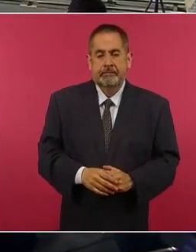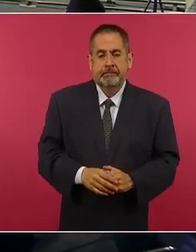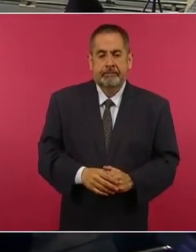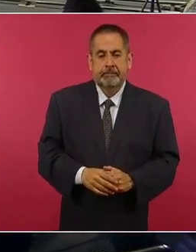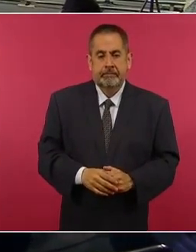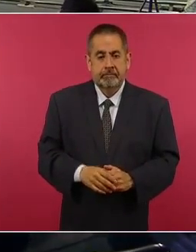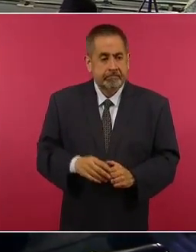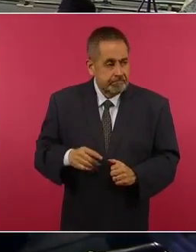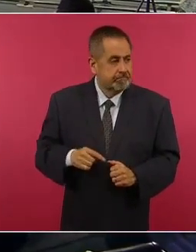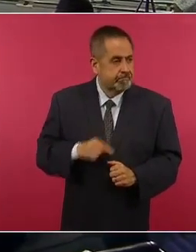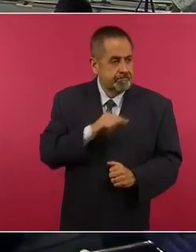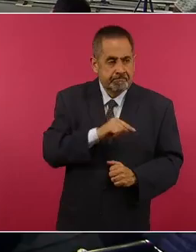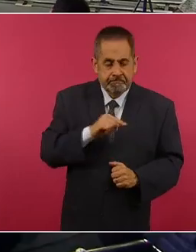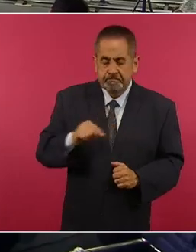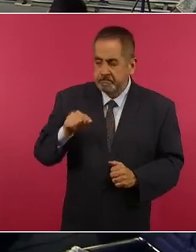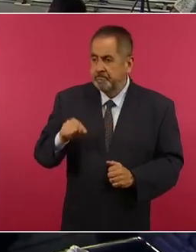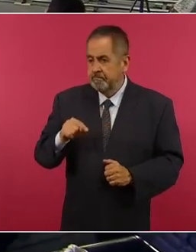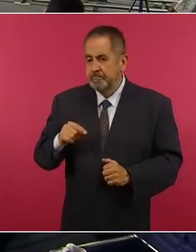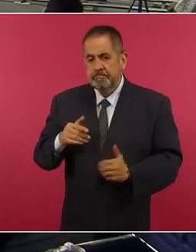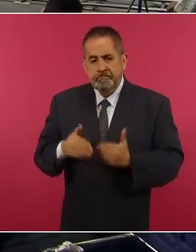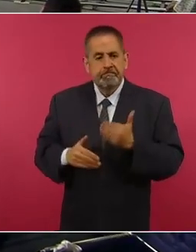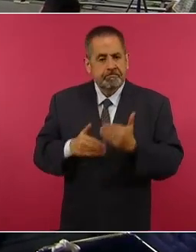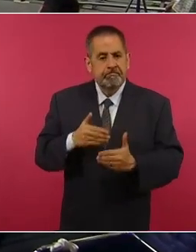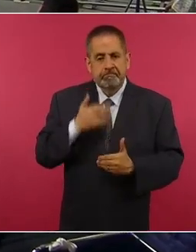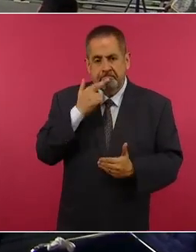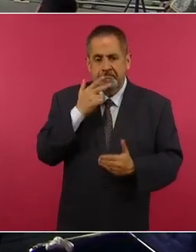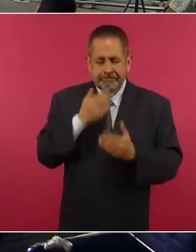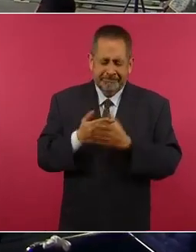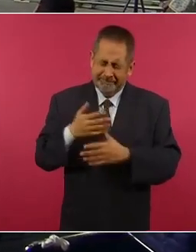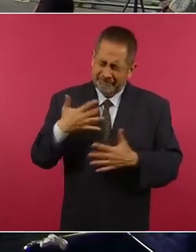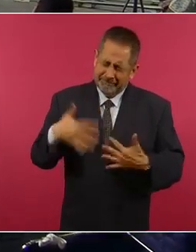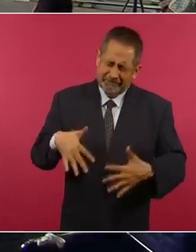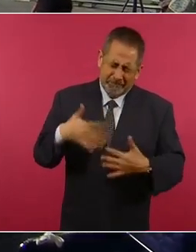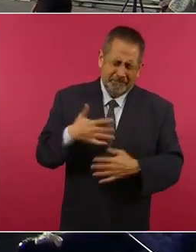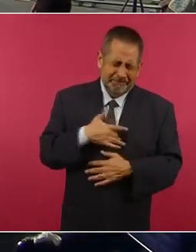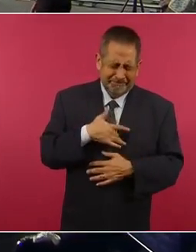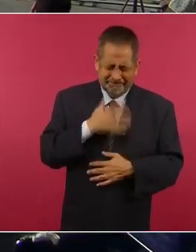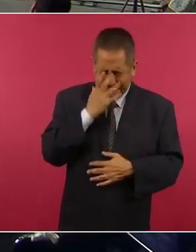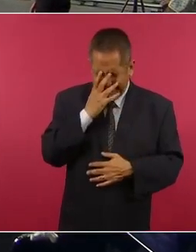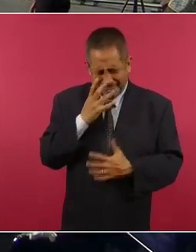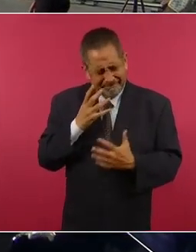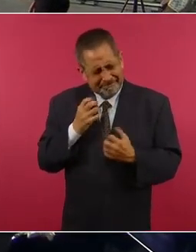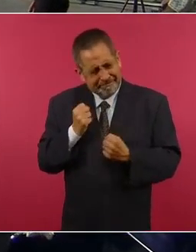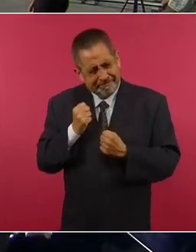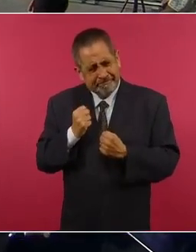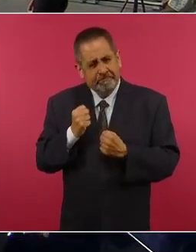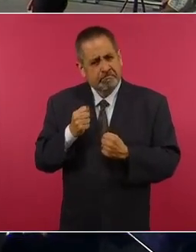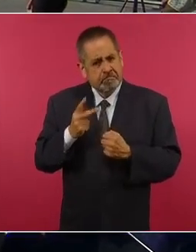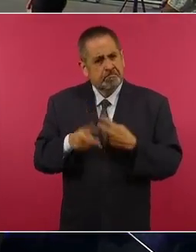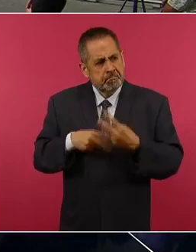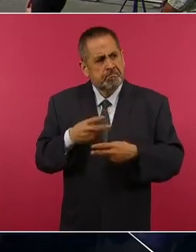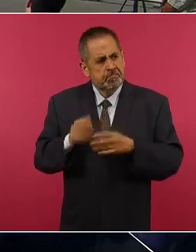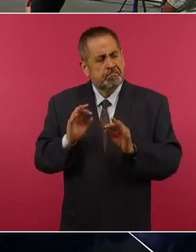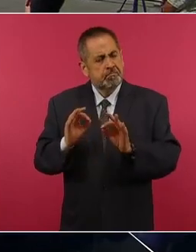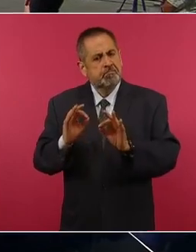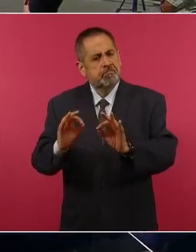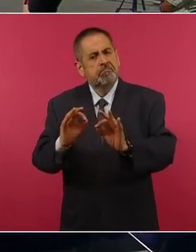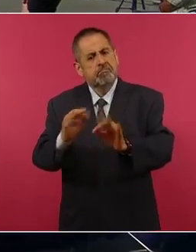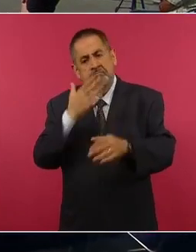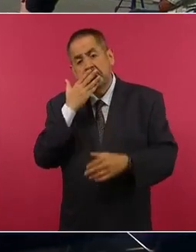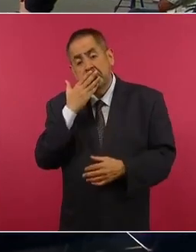Y salimos adelante con mucho dolor. Yo